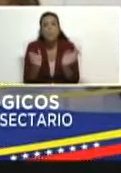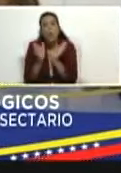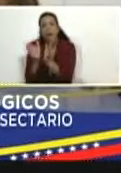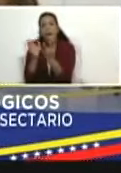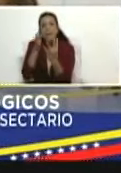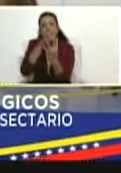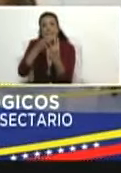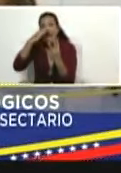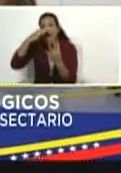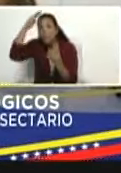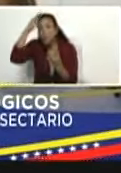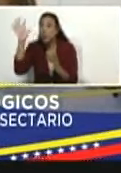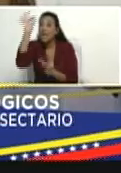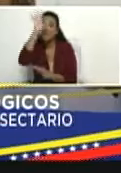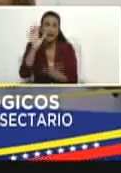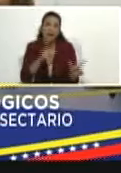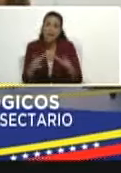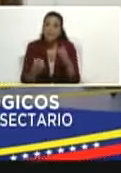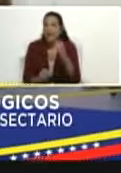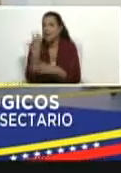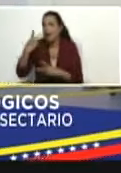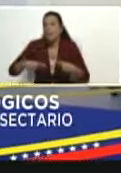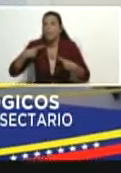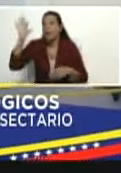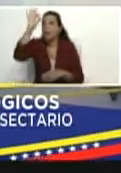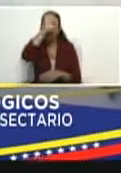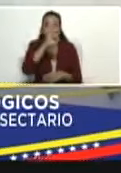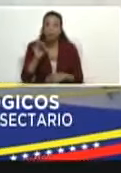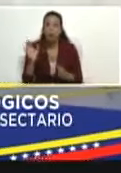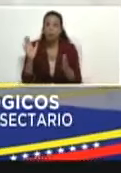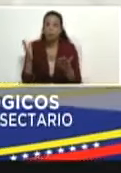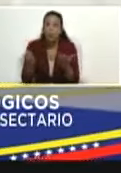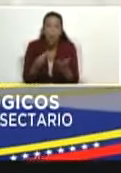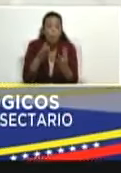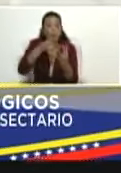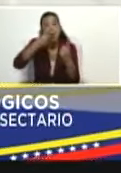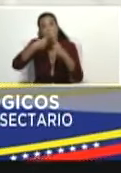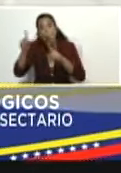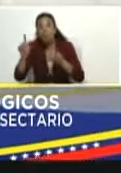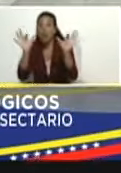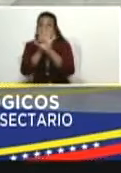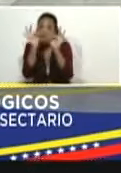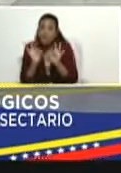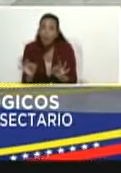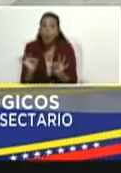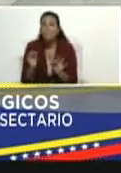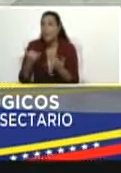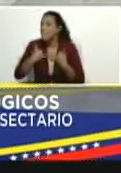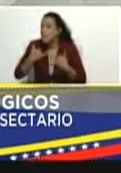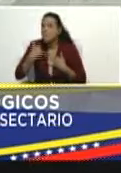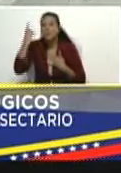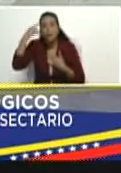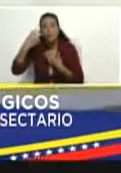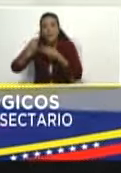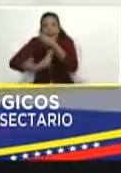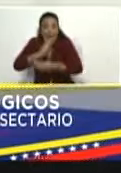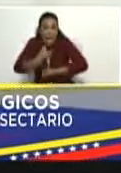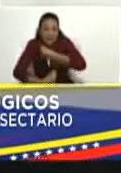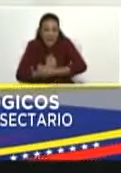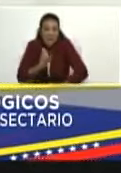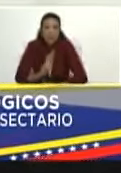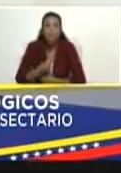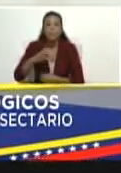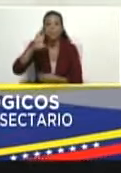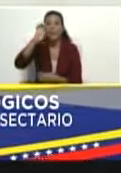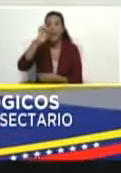tema de los adultos? Bueno, allí tenemos otro producto biológico desarrollado por nosotros, que es el